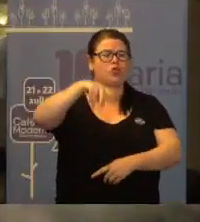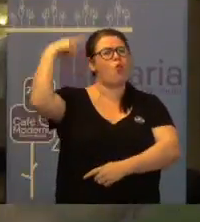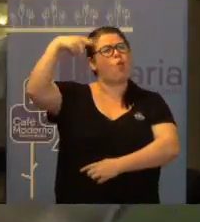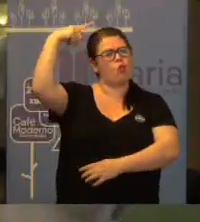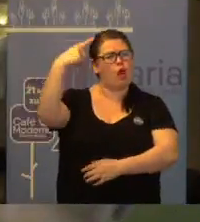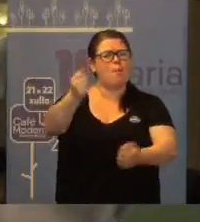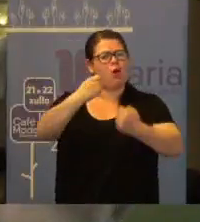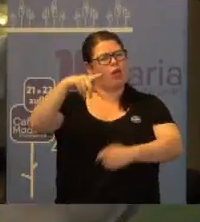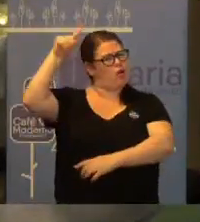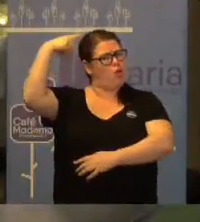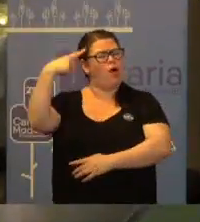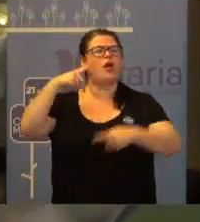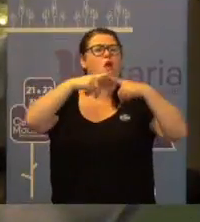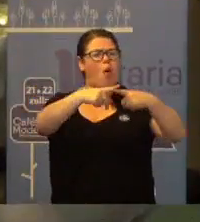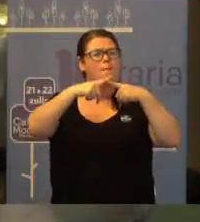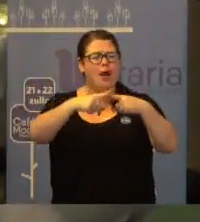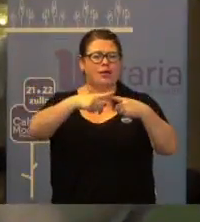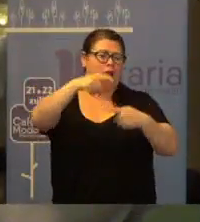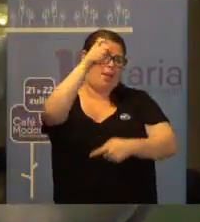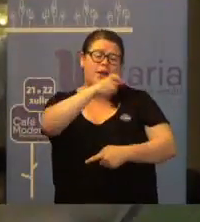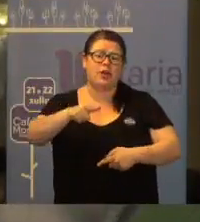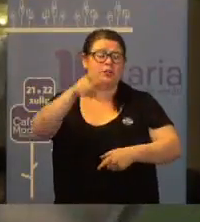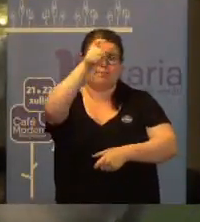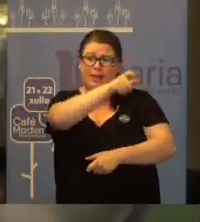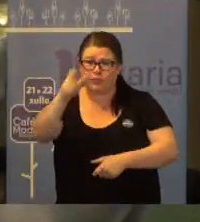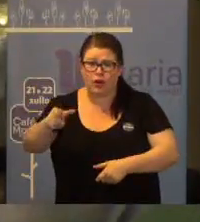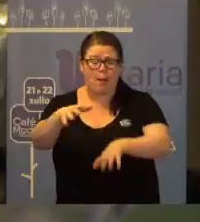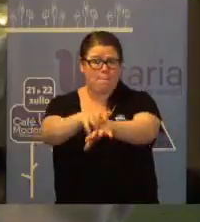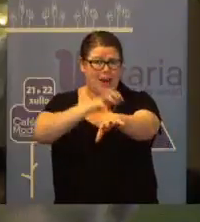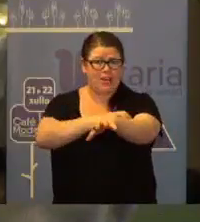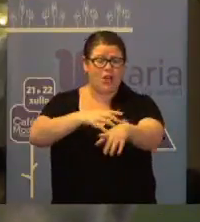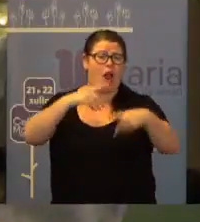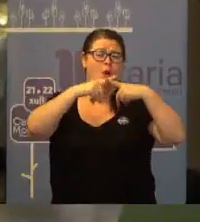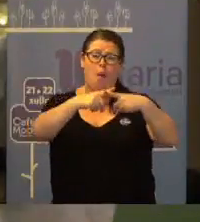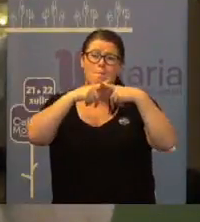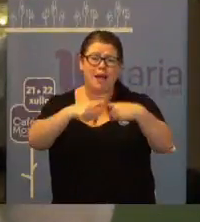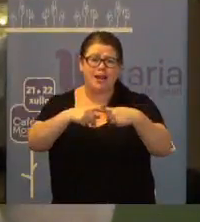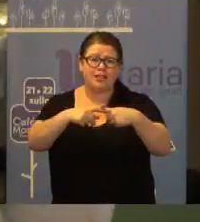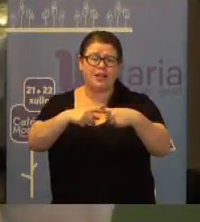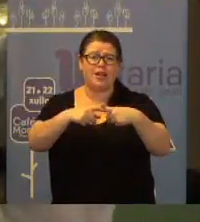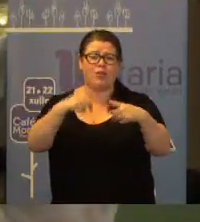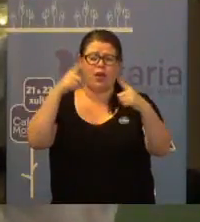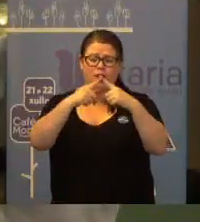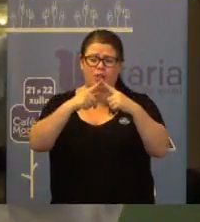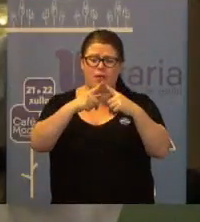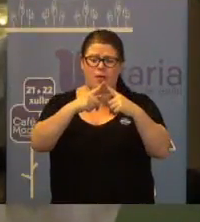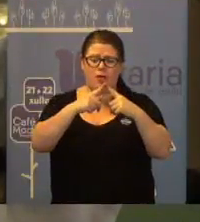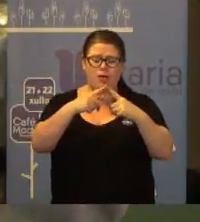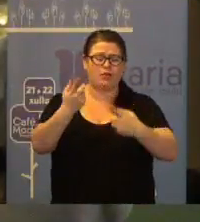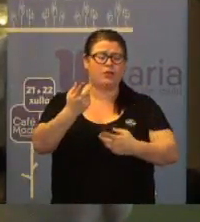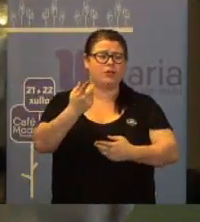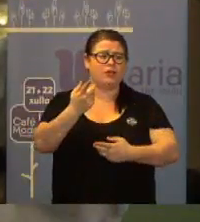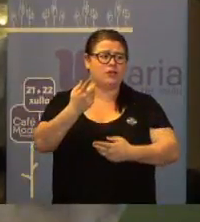cultural, comparte, a maior parte da poboación comparte un marco non tanto ideolóxico, sino